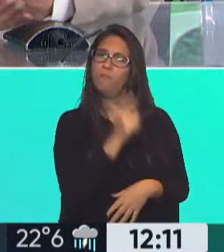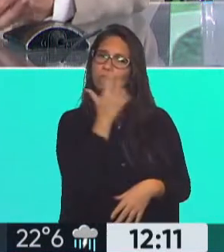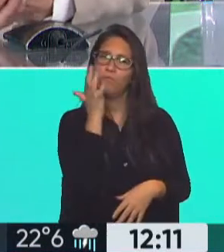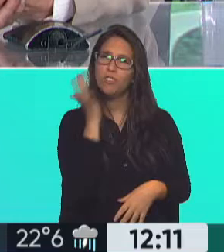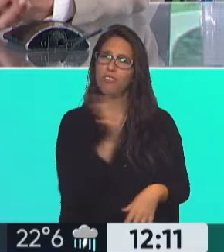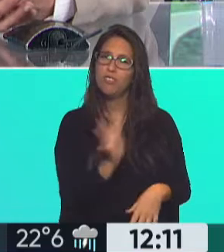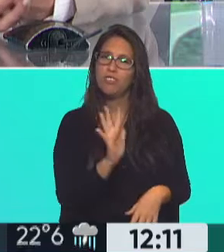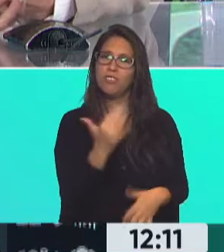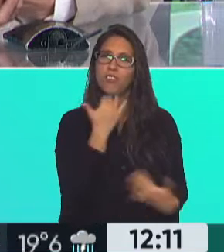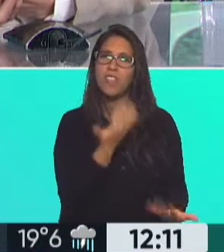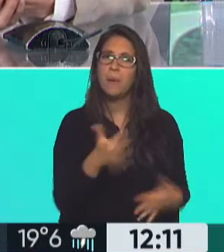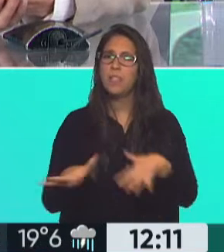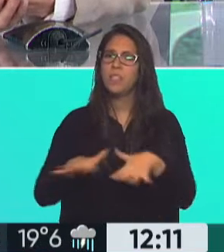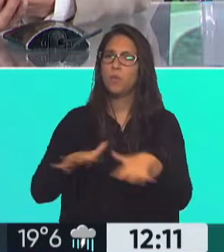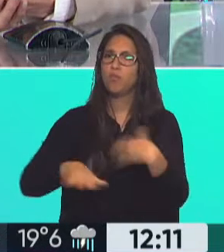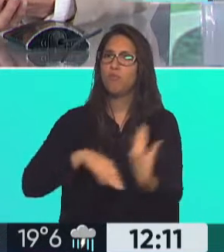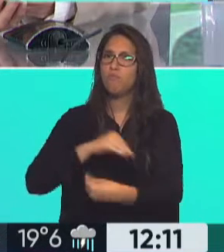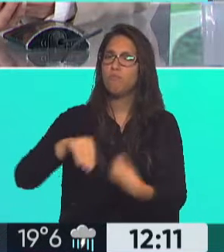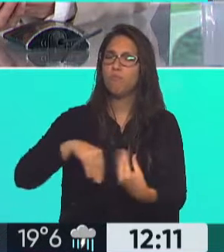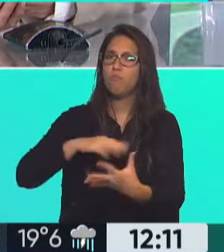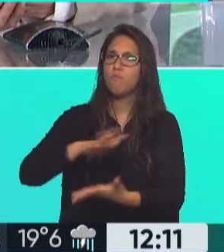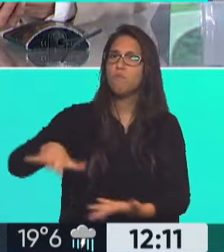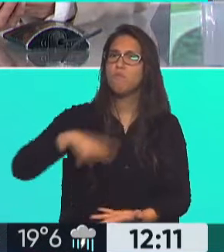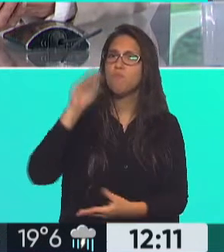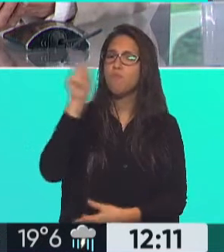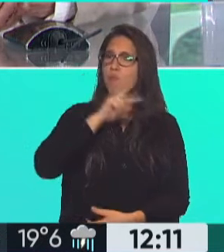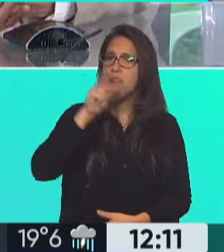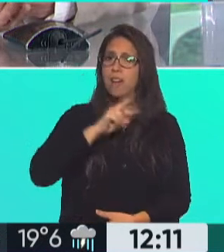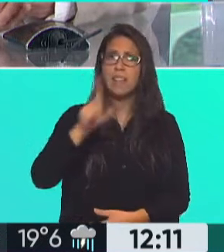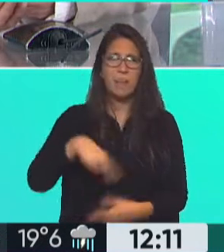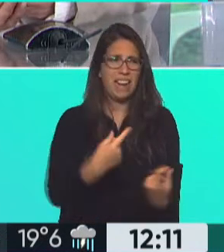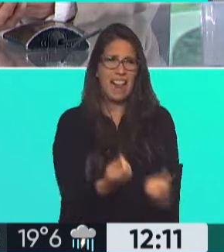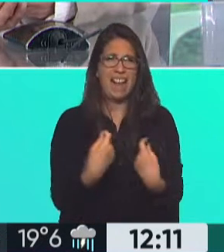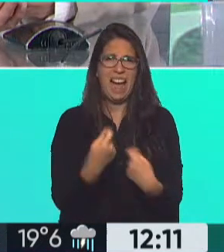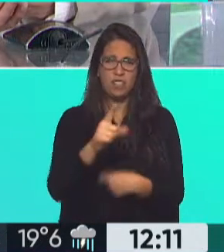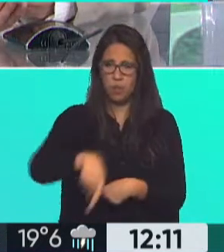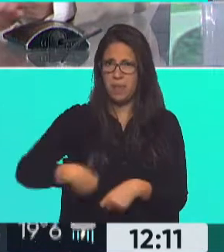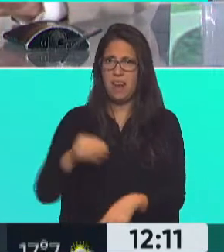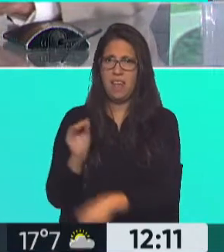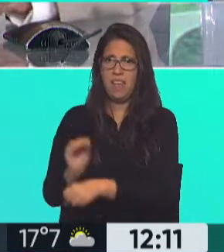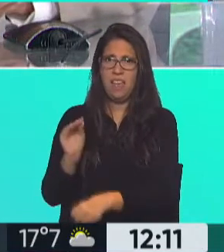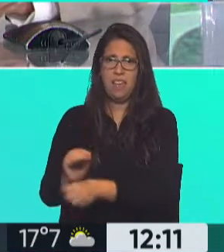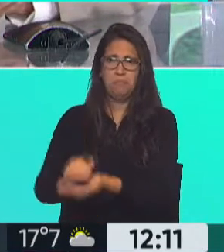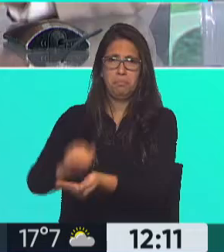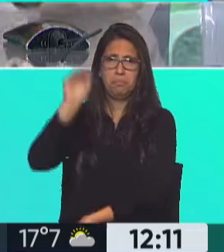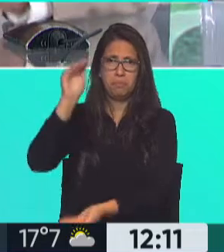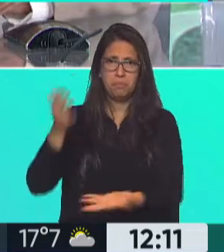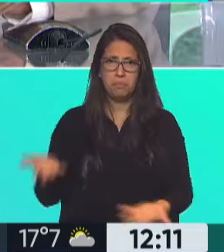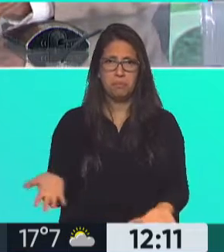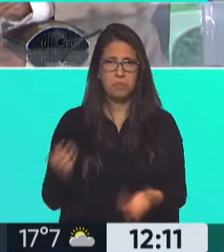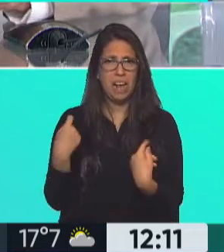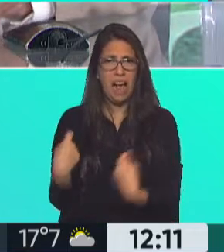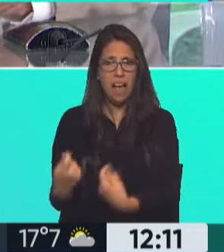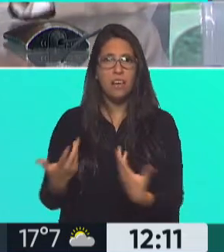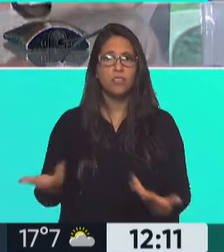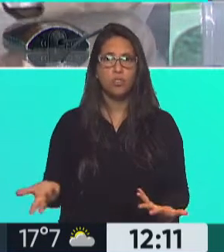la situación, digamos, de las mujeres, sino también del costo que implica criar, que es un costo que actualmente, y gracias a la